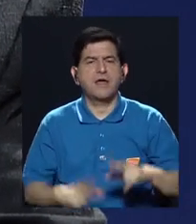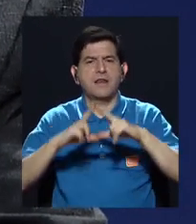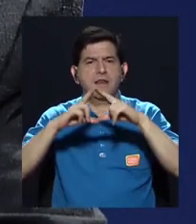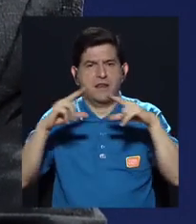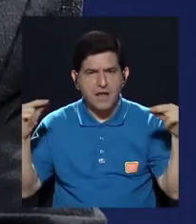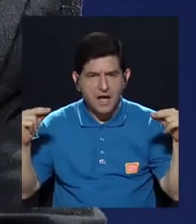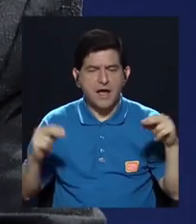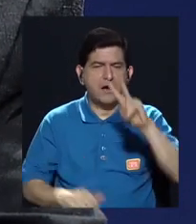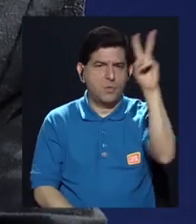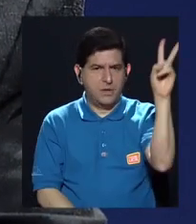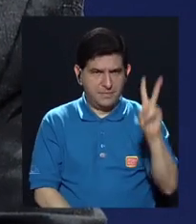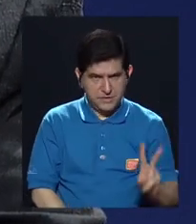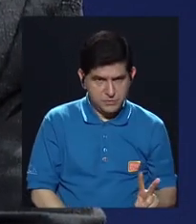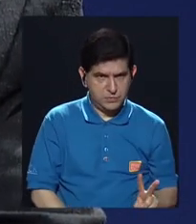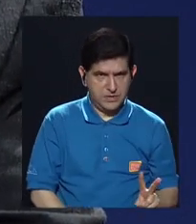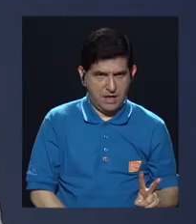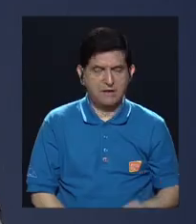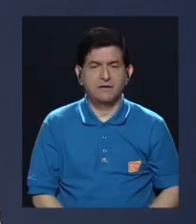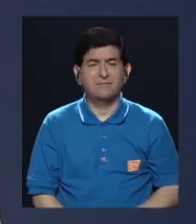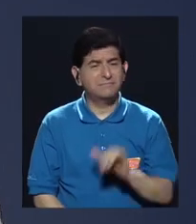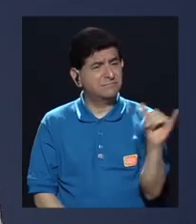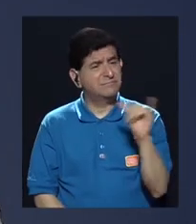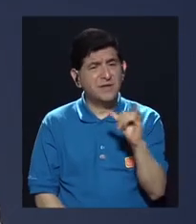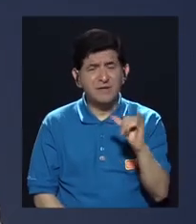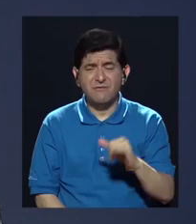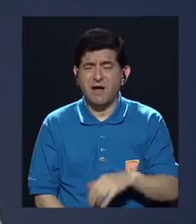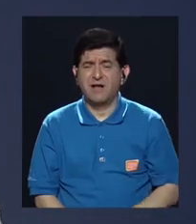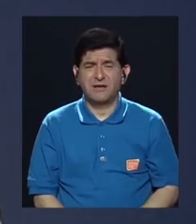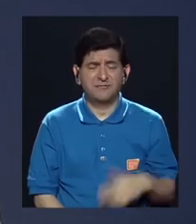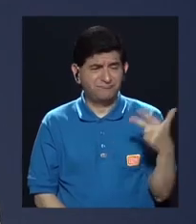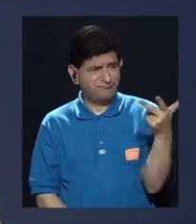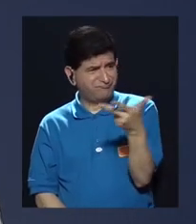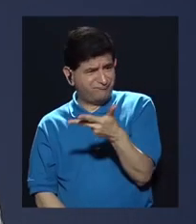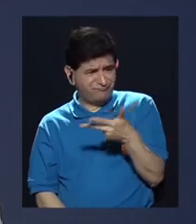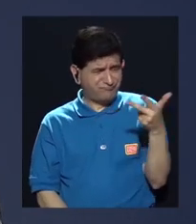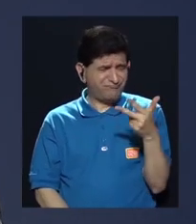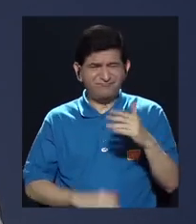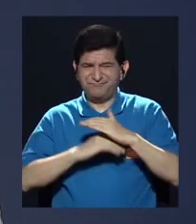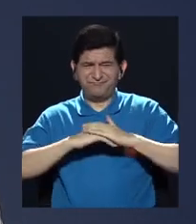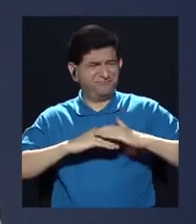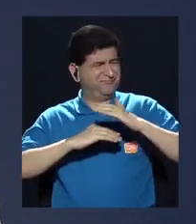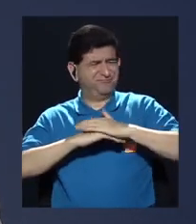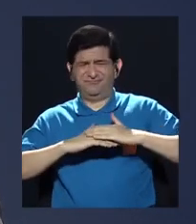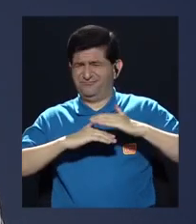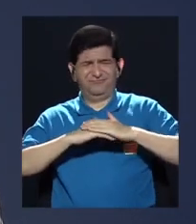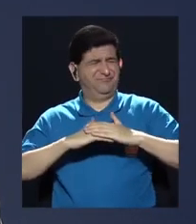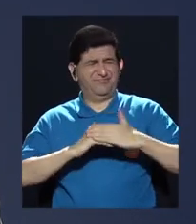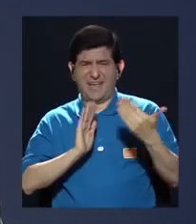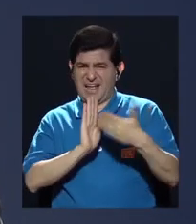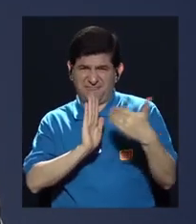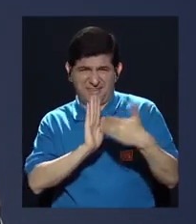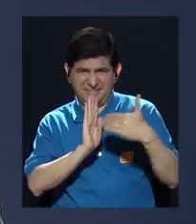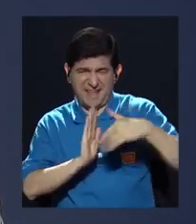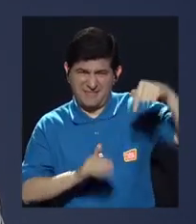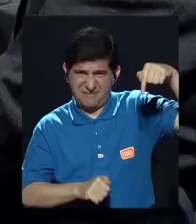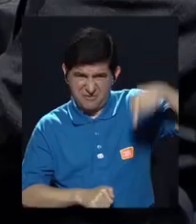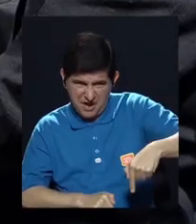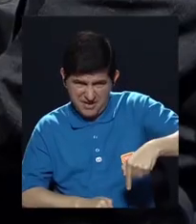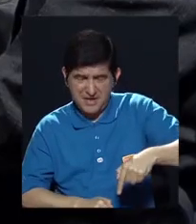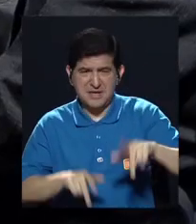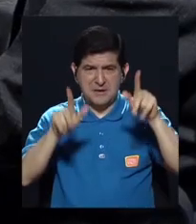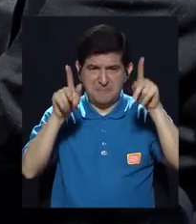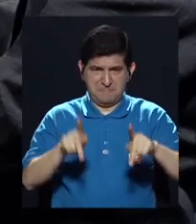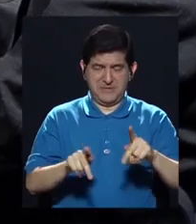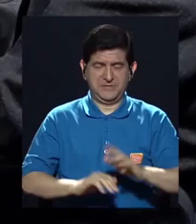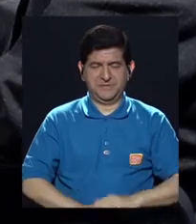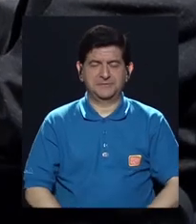en Nicaragua y en Venezuela, que también nos están incomodando, es la piedra en el zapato aquí, de